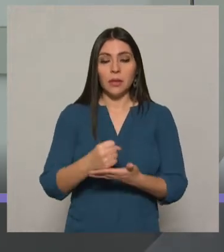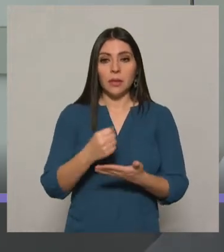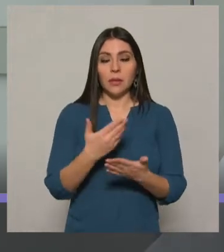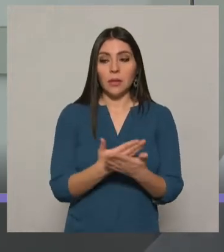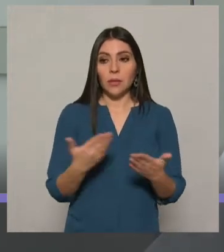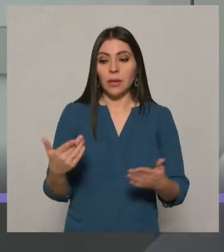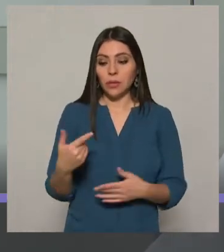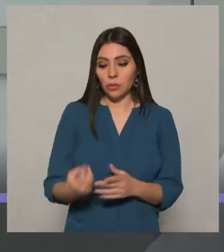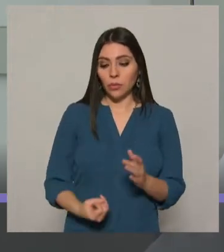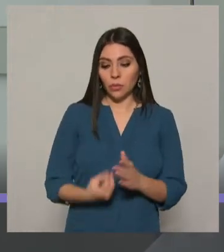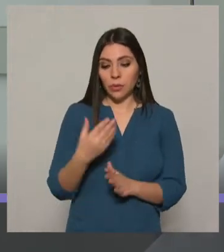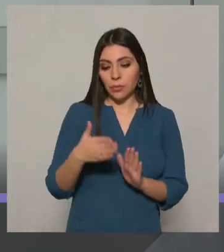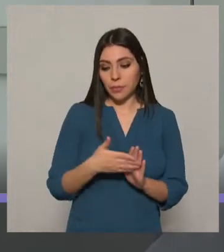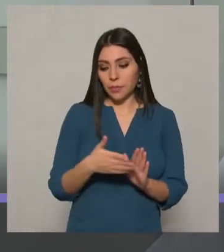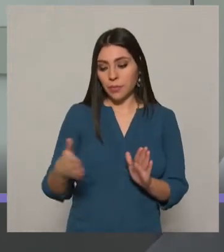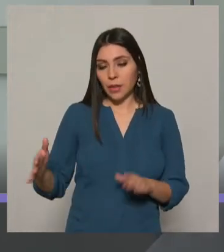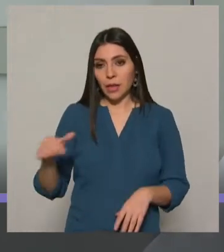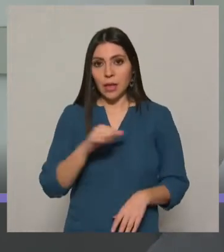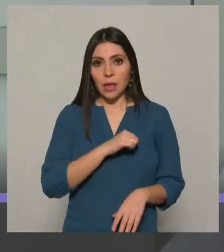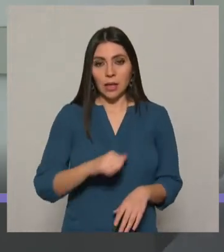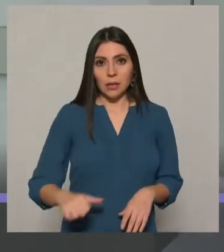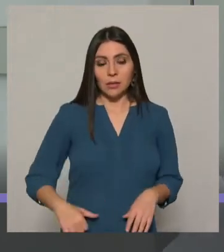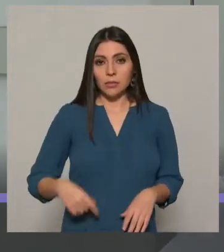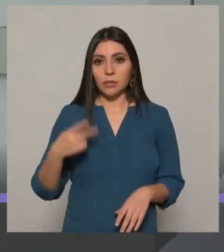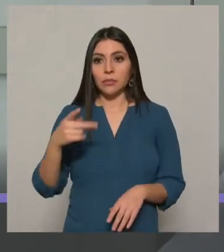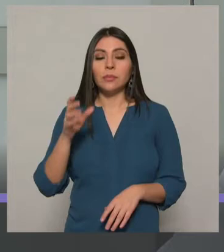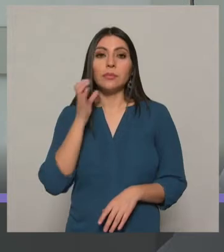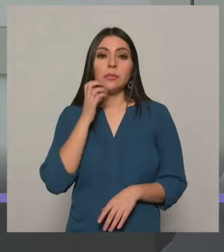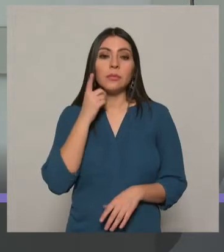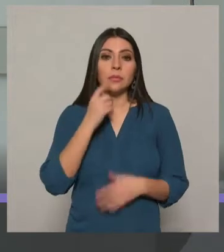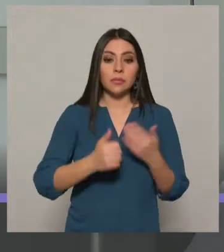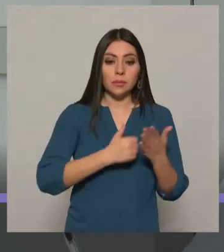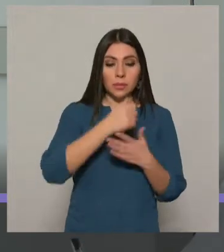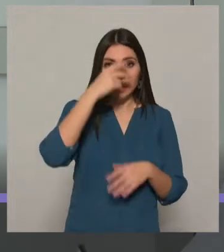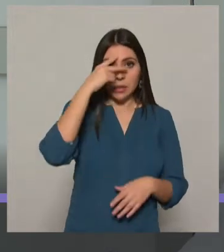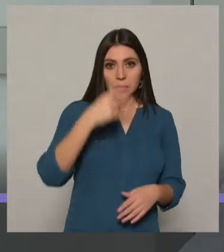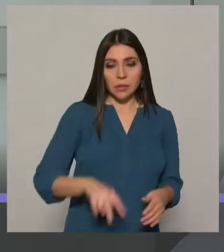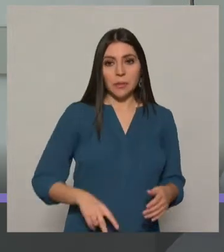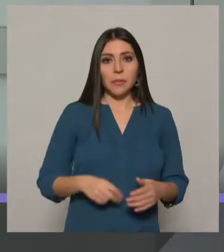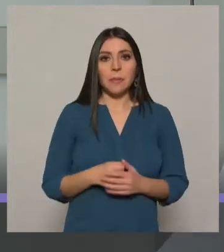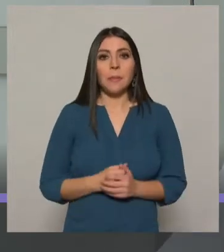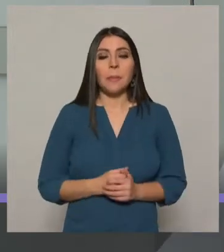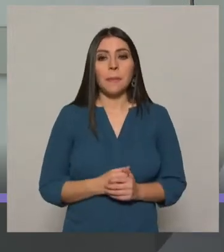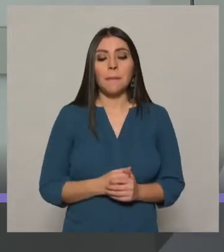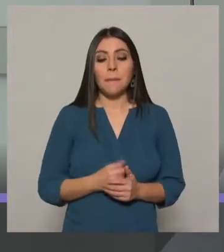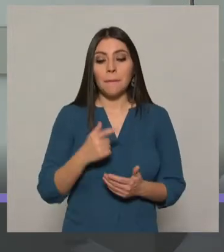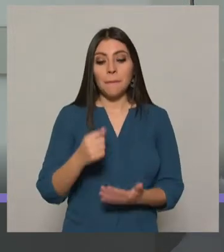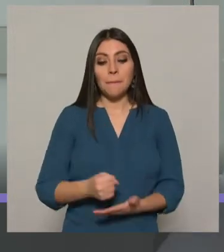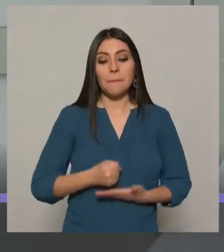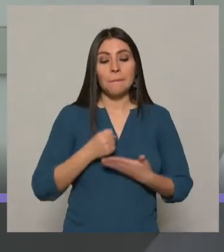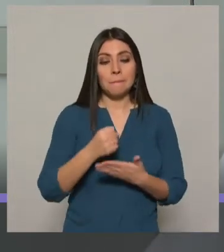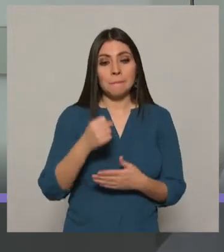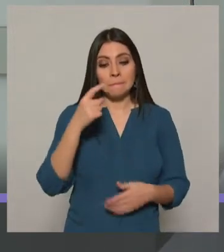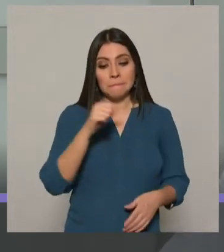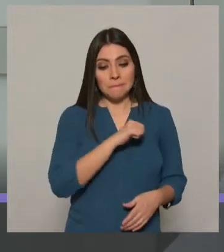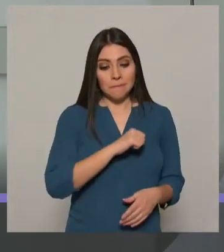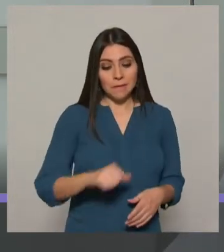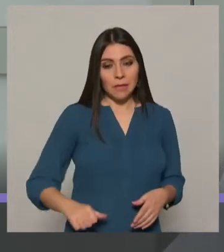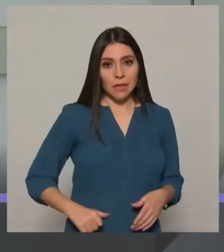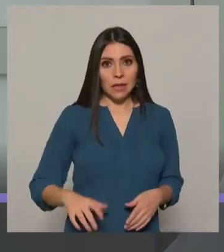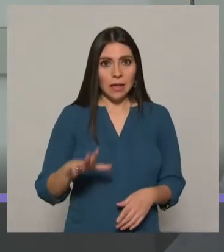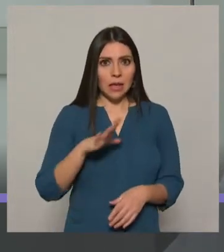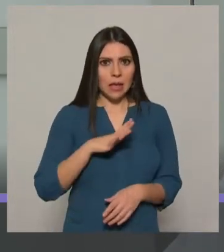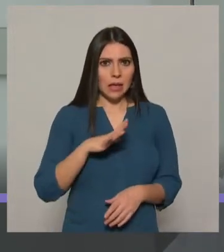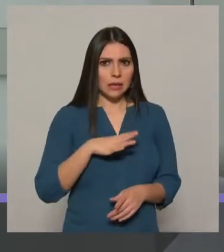esta nueva etapa de alcaldías, de Congreso Capitalino, de Ciudad de México, la asignación presupuestal para alcaldías obedece a